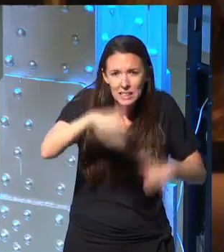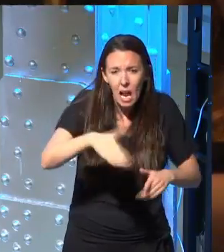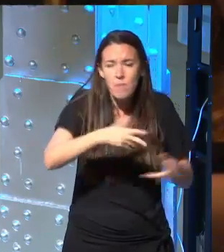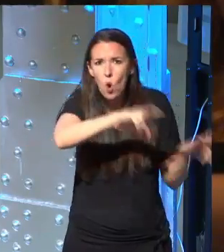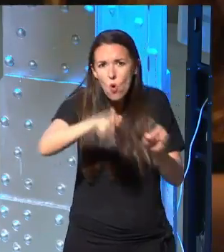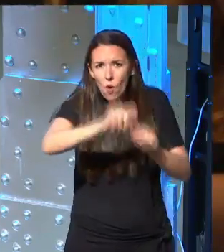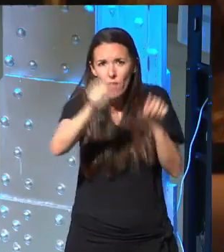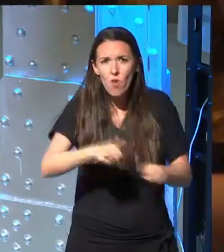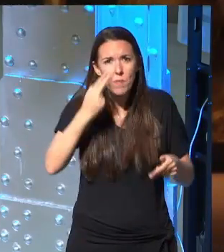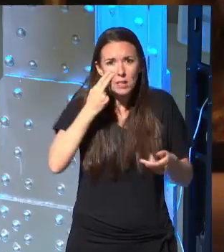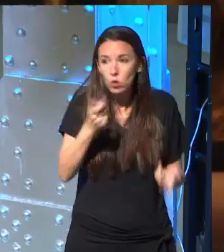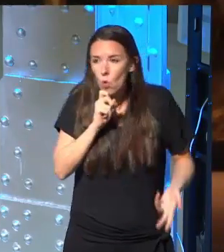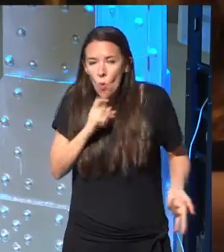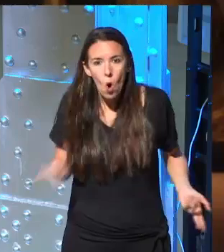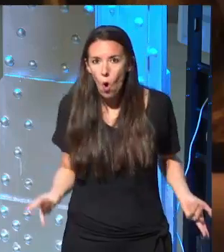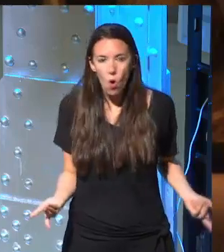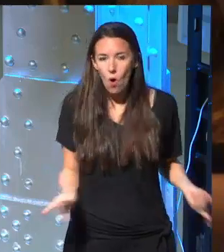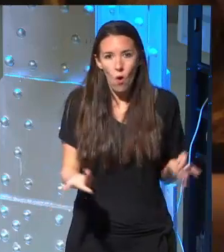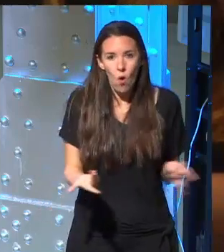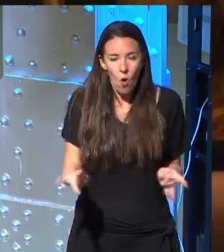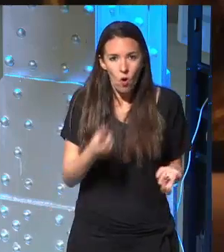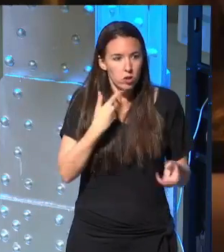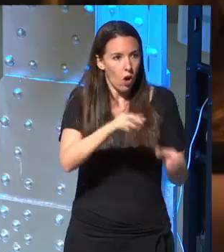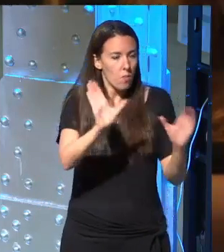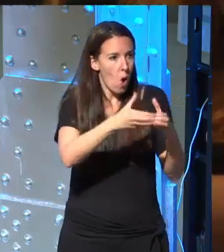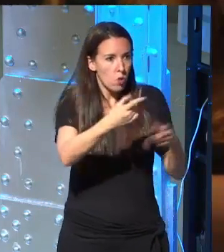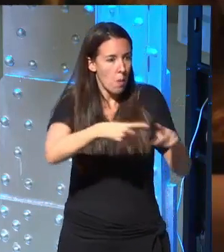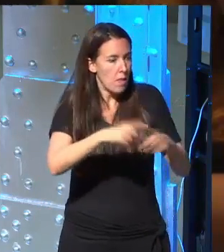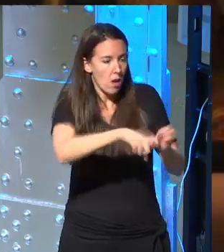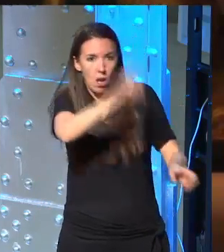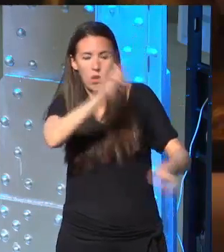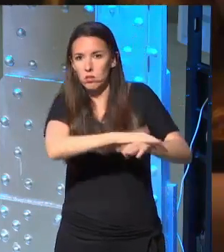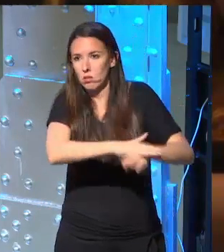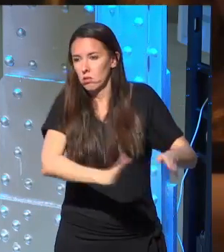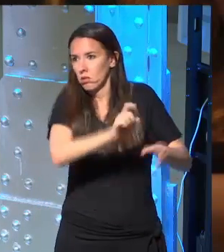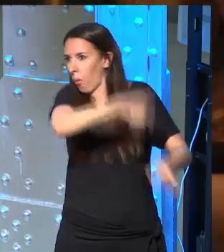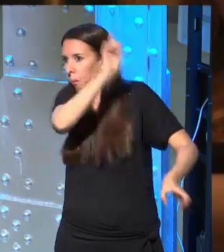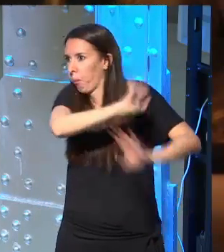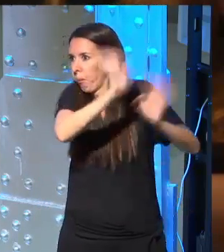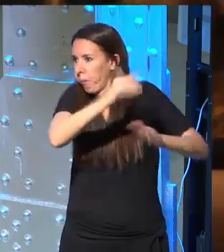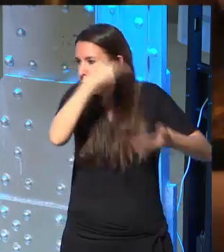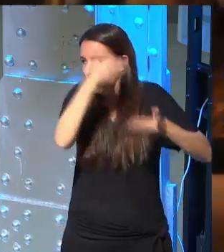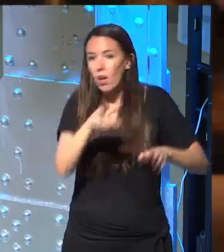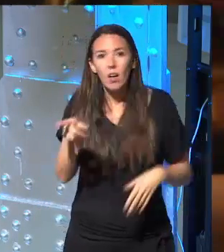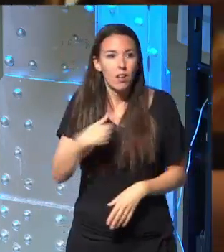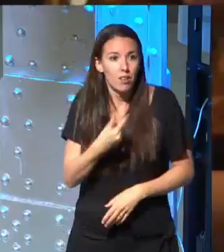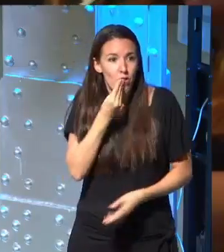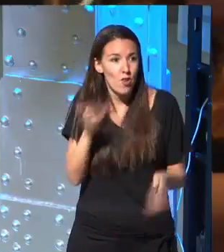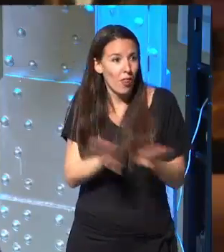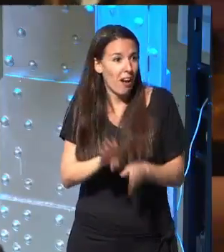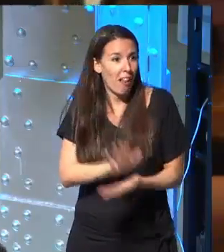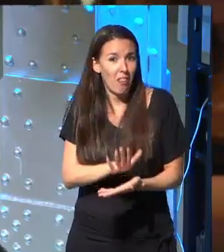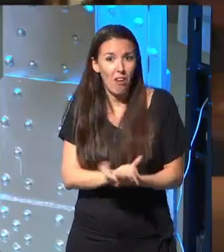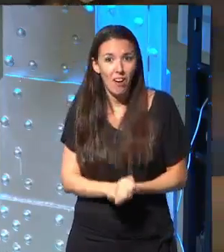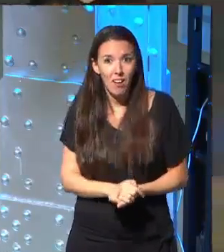O sea, ¿cómo me salí del grupo a la media hora? Dije, no puedo. Yo me había quedado. Y tú cenando, ¿eh?